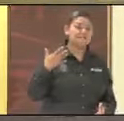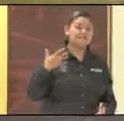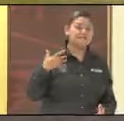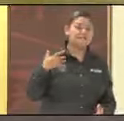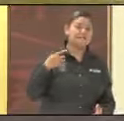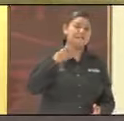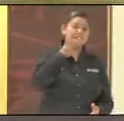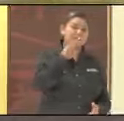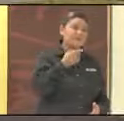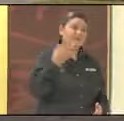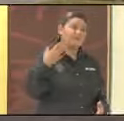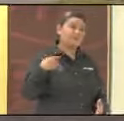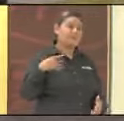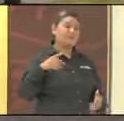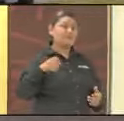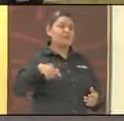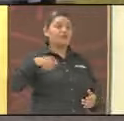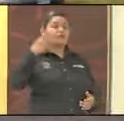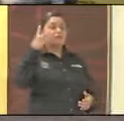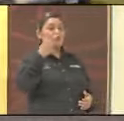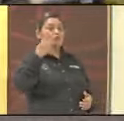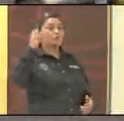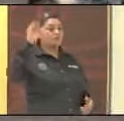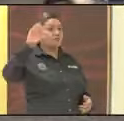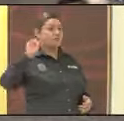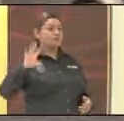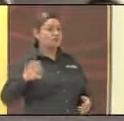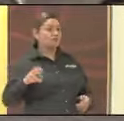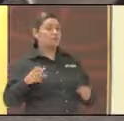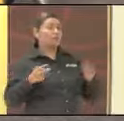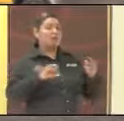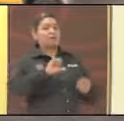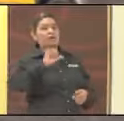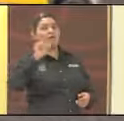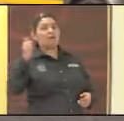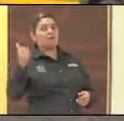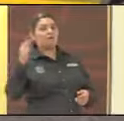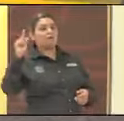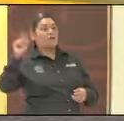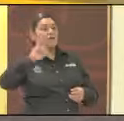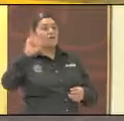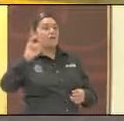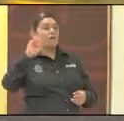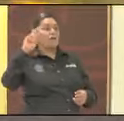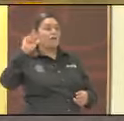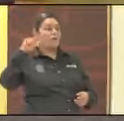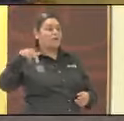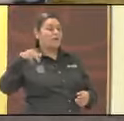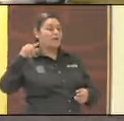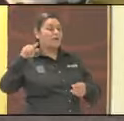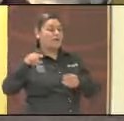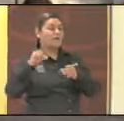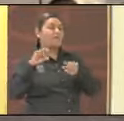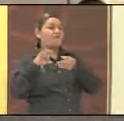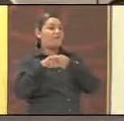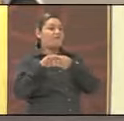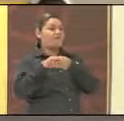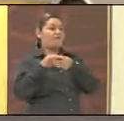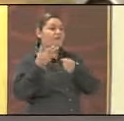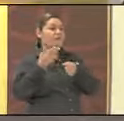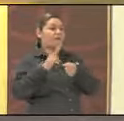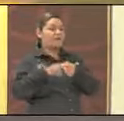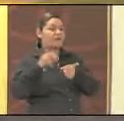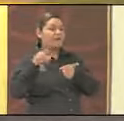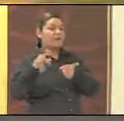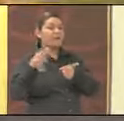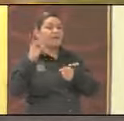que ahí va a poner otro. Oh, son 2 semáforos, el otro va en la Juan de la Barrera, que es donde dice Farmacia La Fe, hacia abajo,